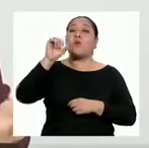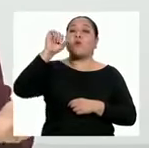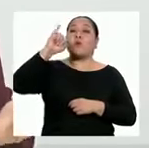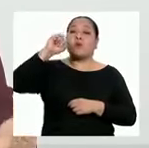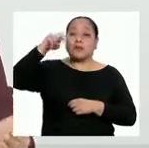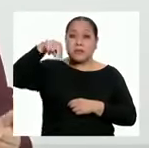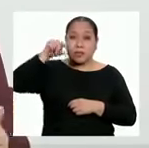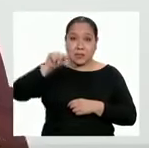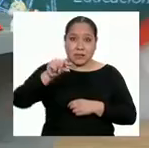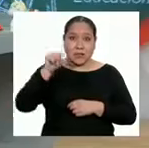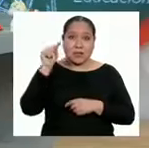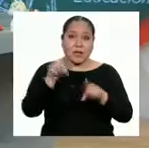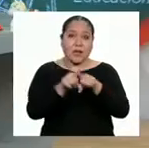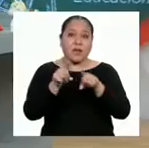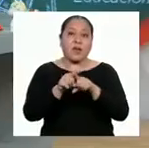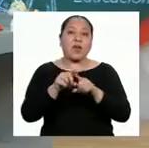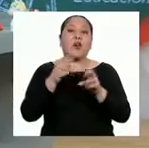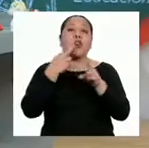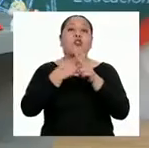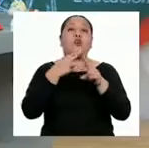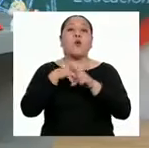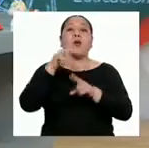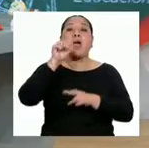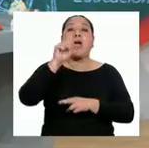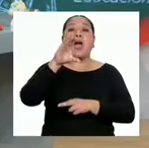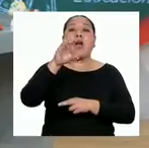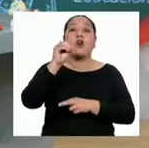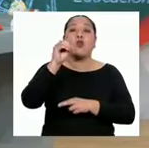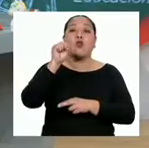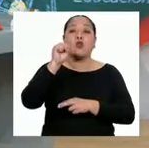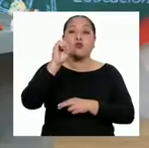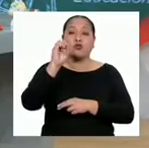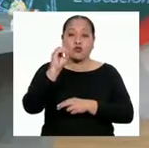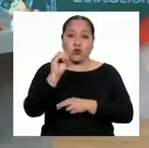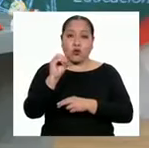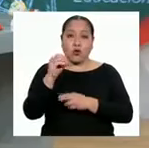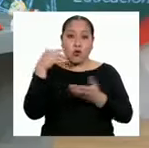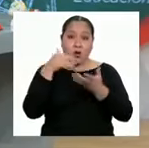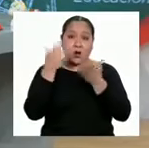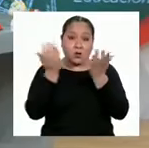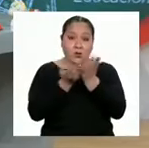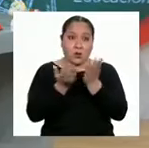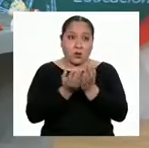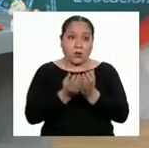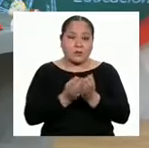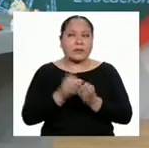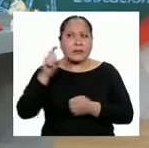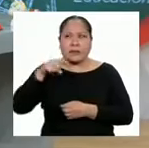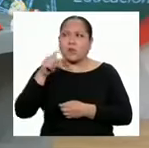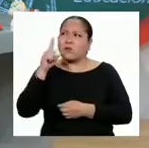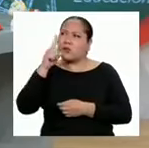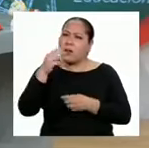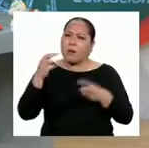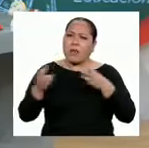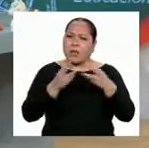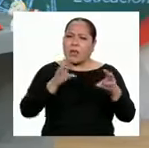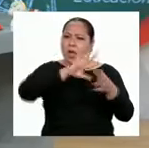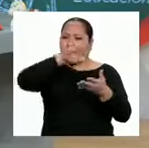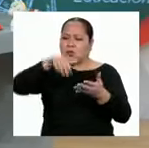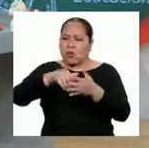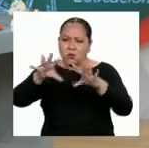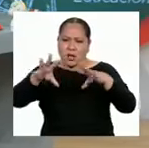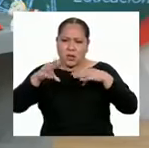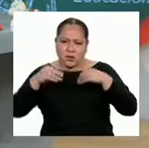por donde empezaremos. Tenemos que encontrar la manera en que todas y todos se sientan aceptados, valorados